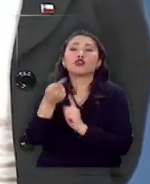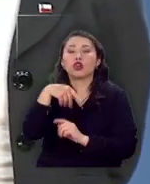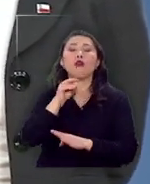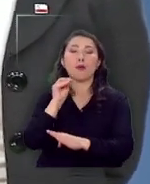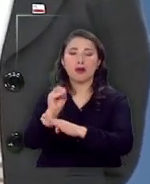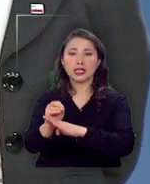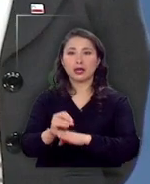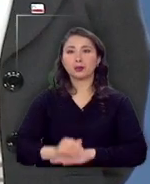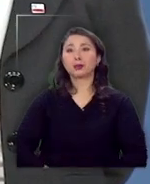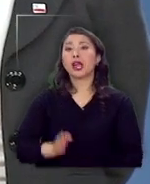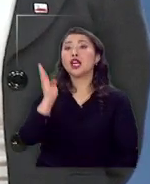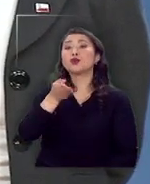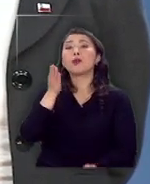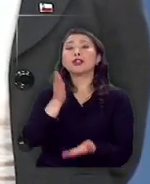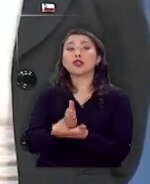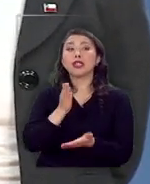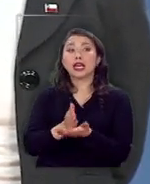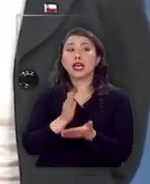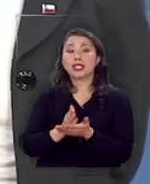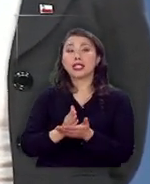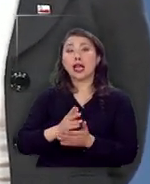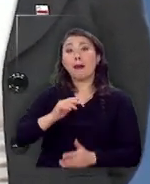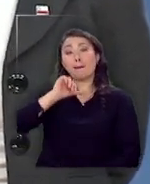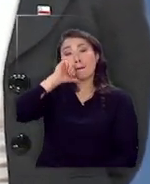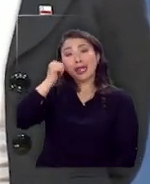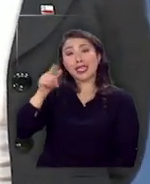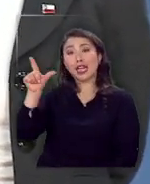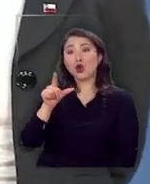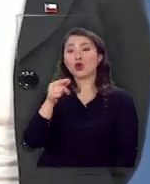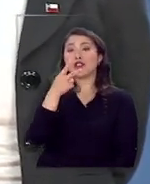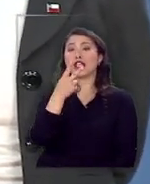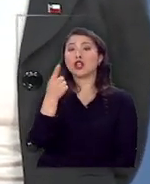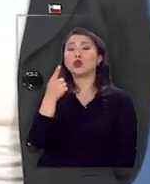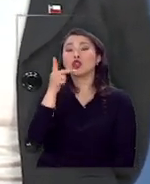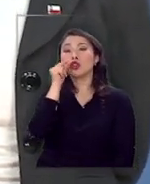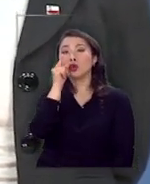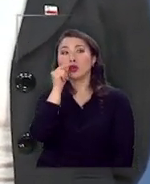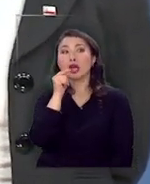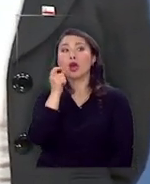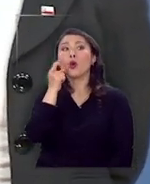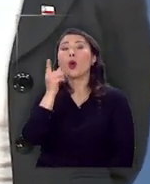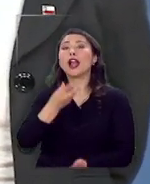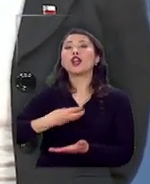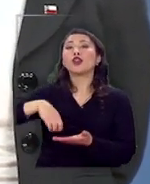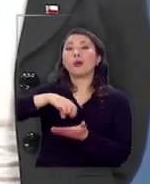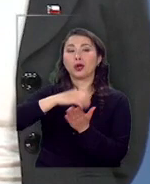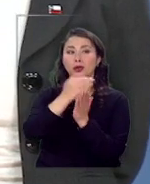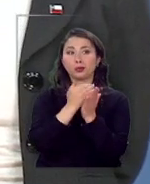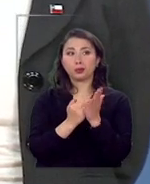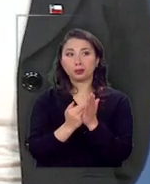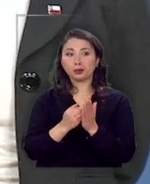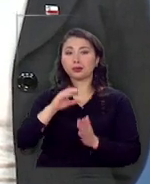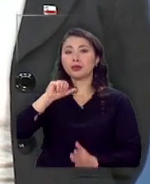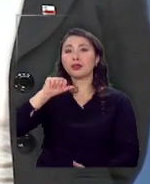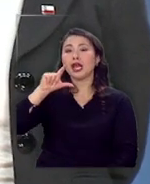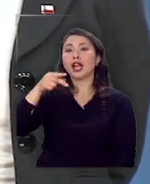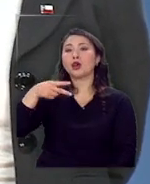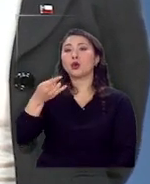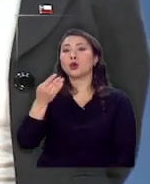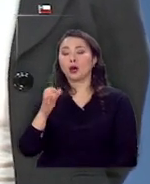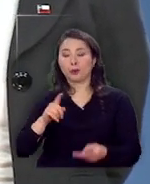la suspensión de clases del día de mañana lunes 21 es en las comunas de alhué